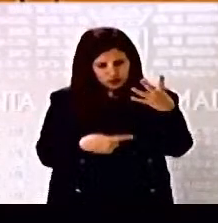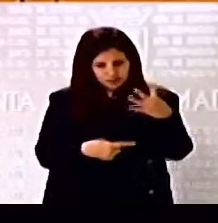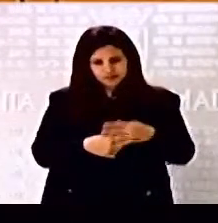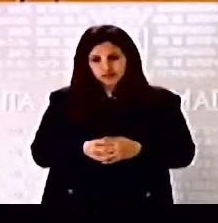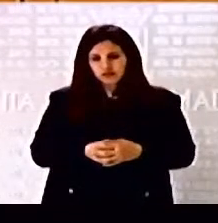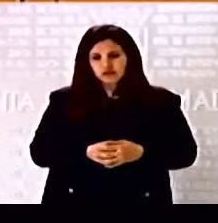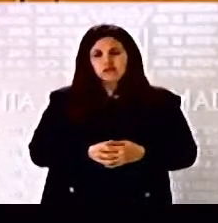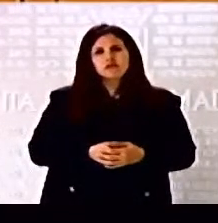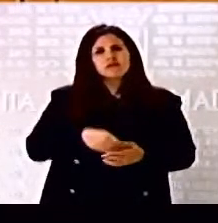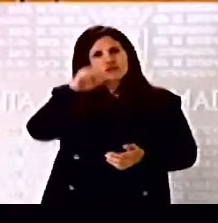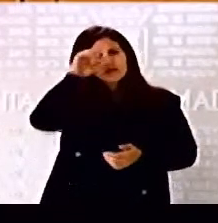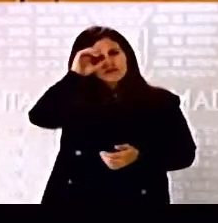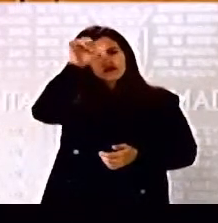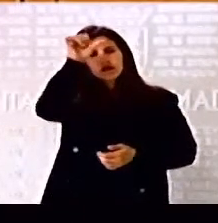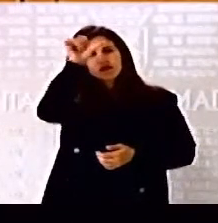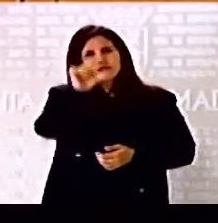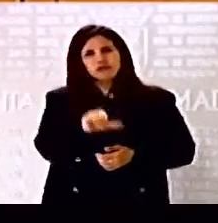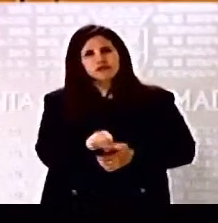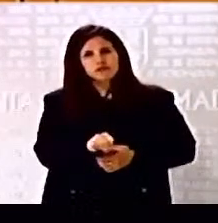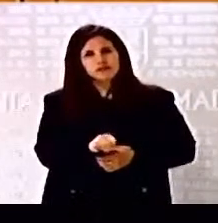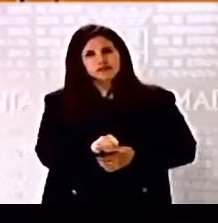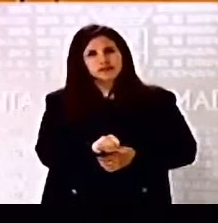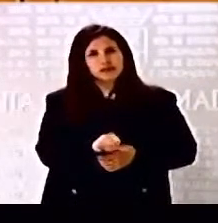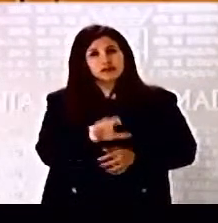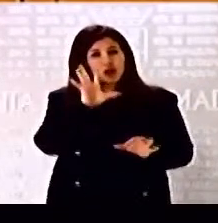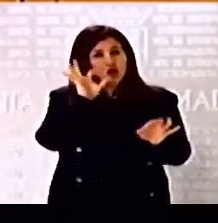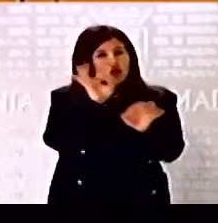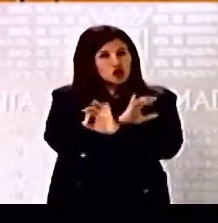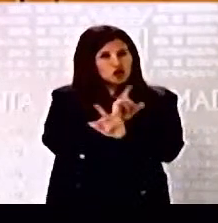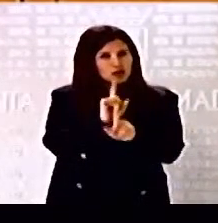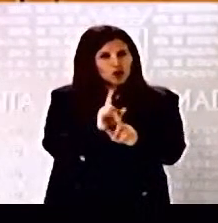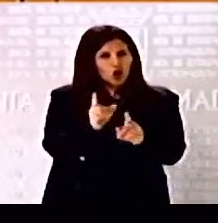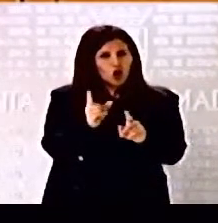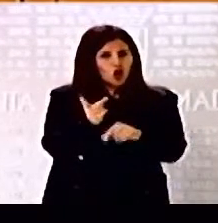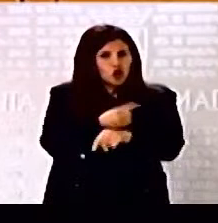hemos escuchado, si no me equivoco, hace unas horas,